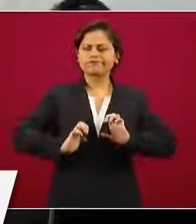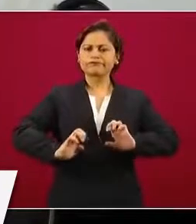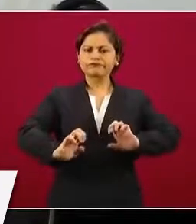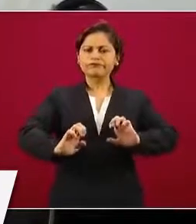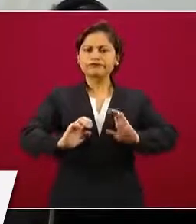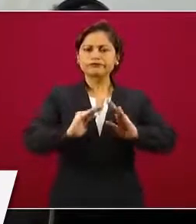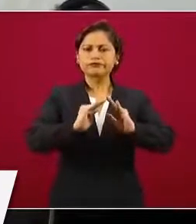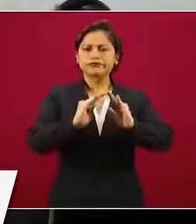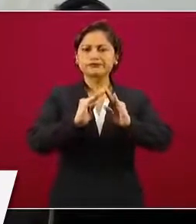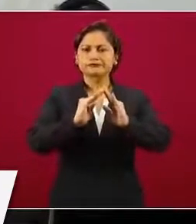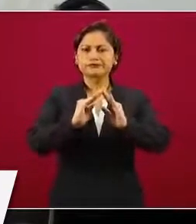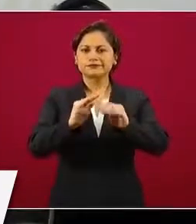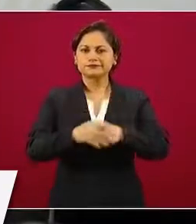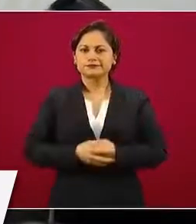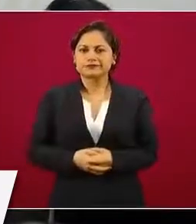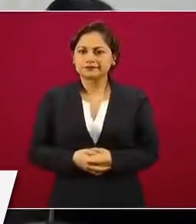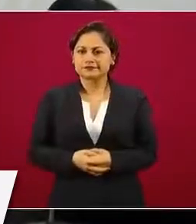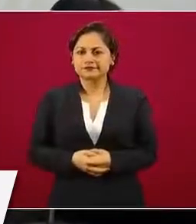Y